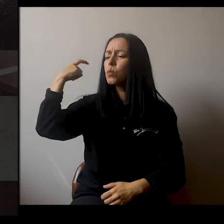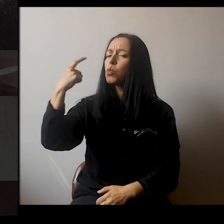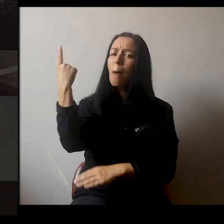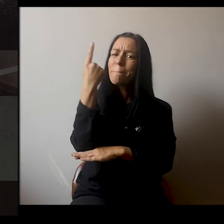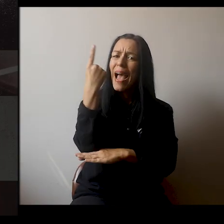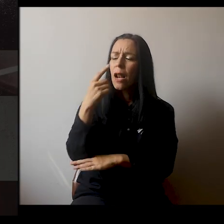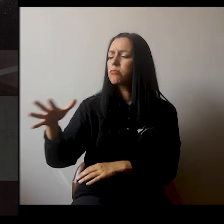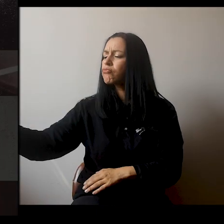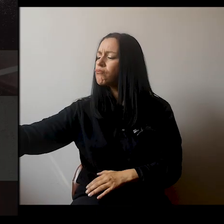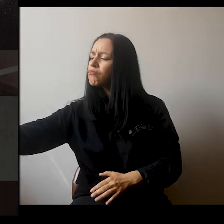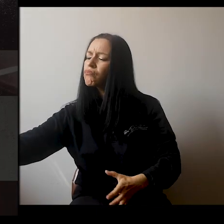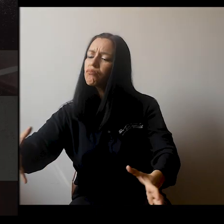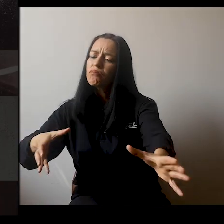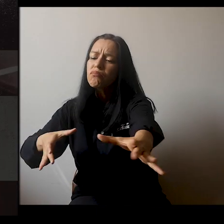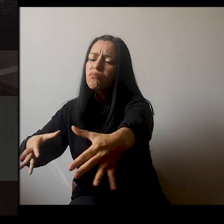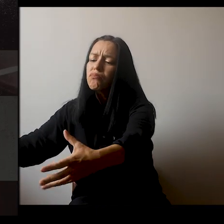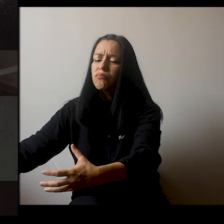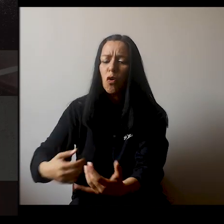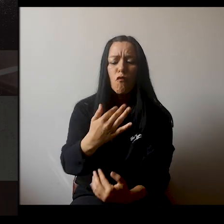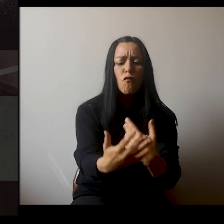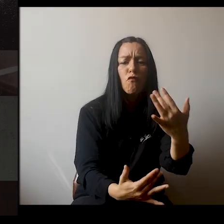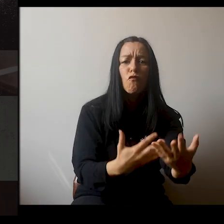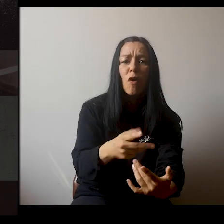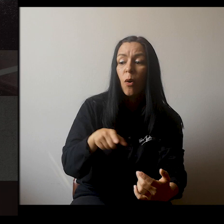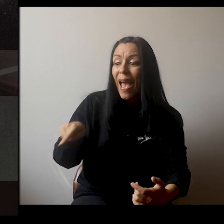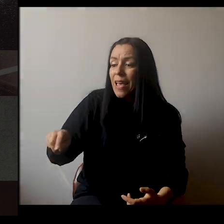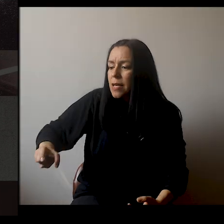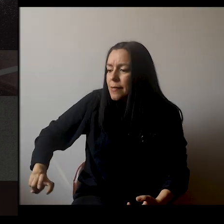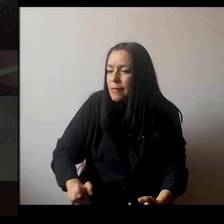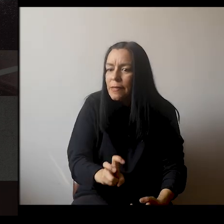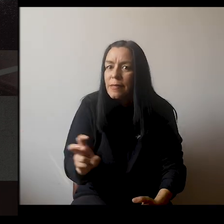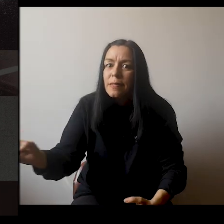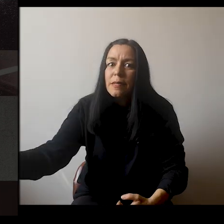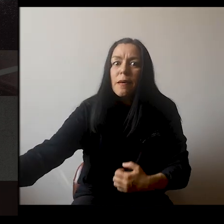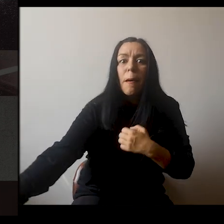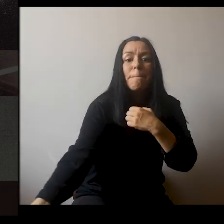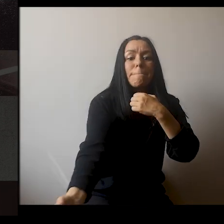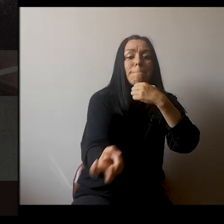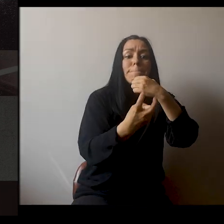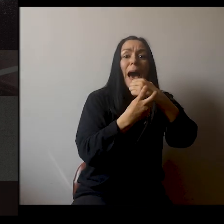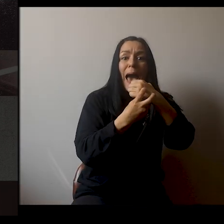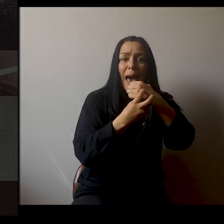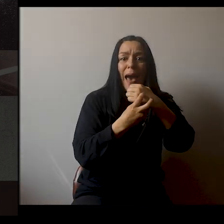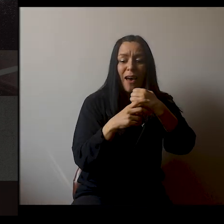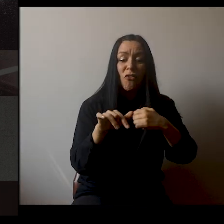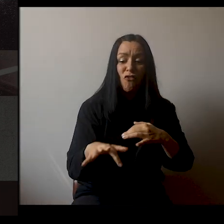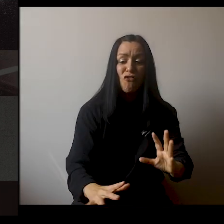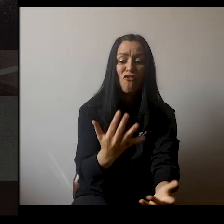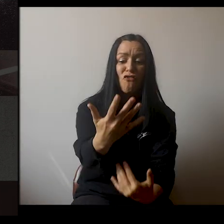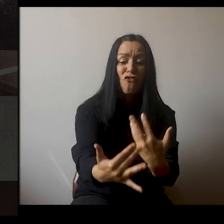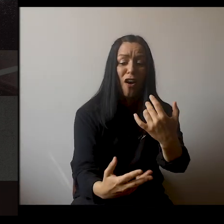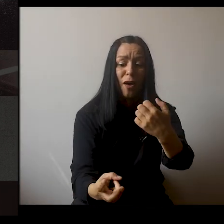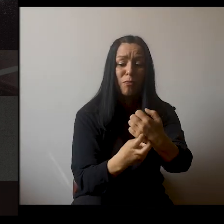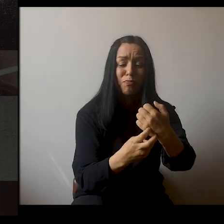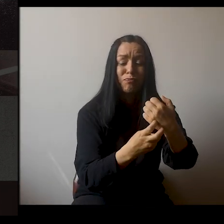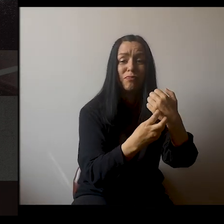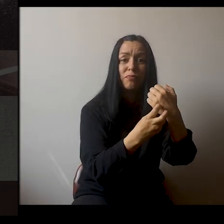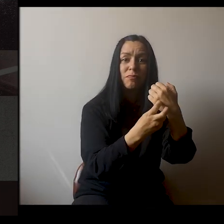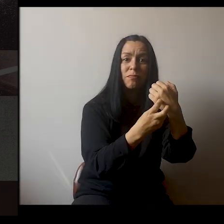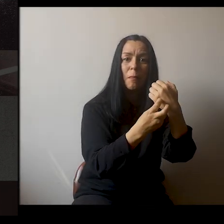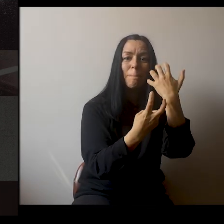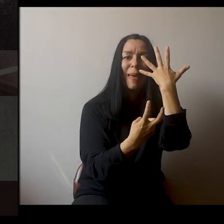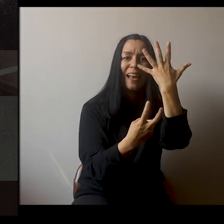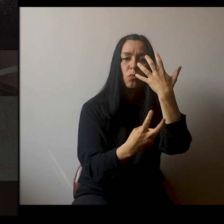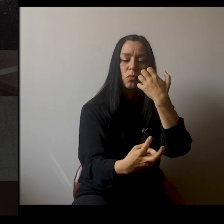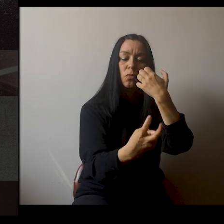una brazada de leña y la echaba en el fuego, una serpiente venenosa que huía del calor